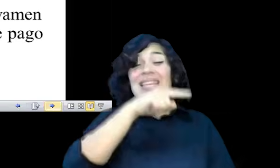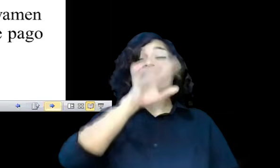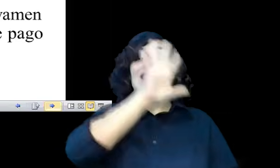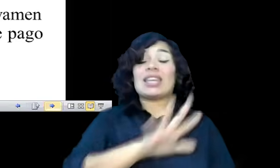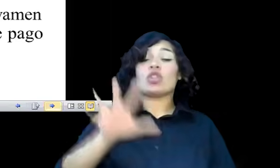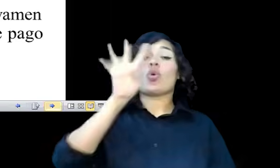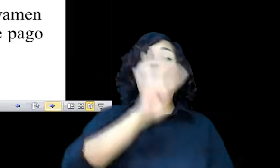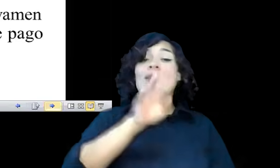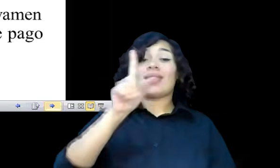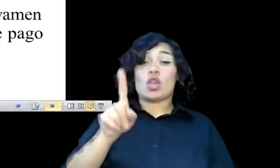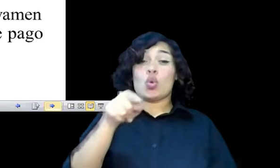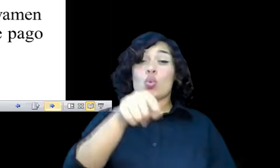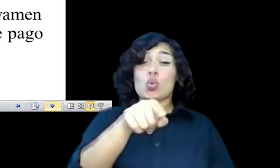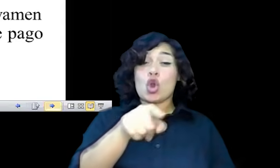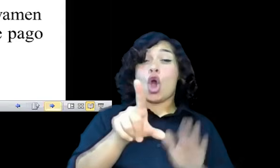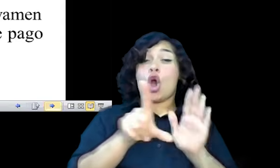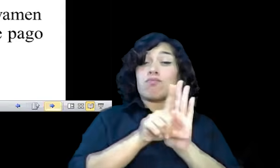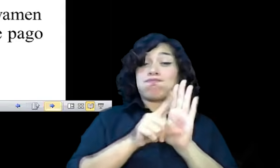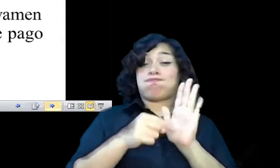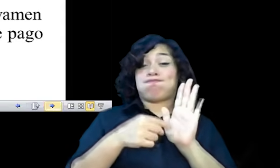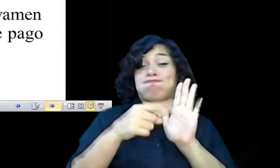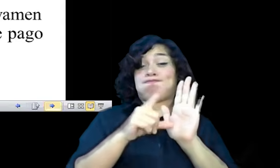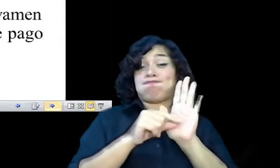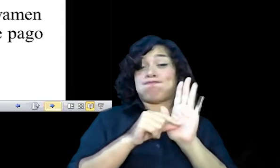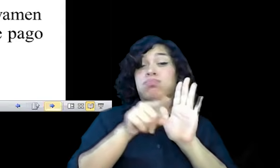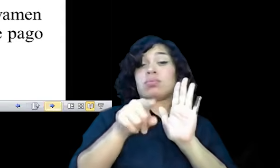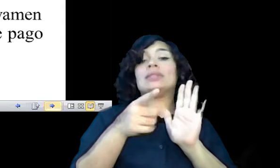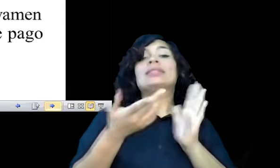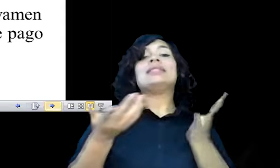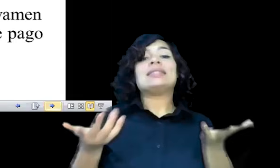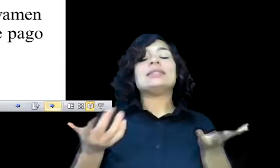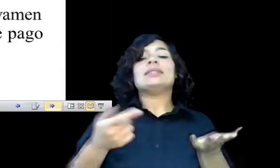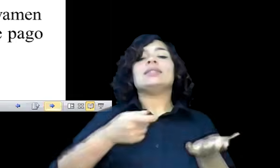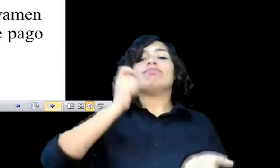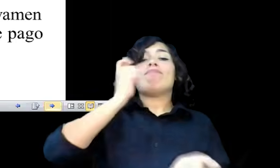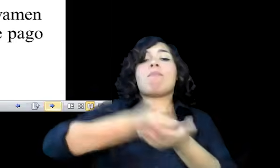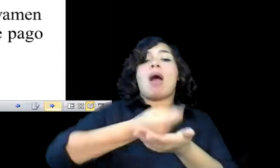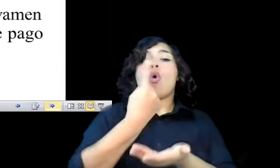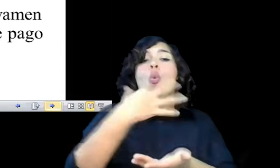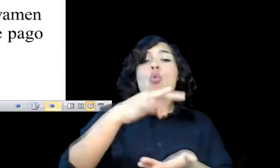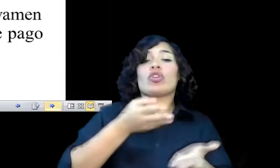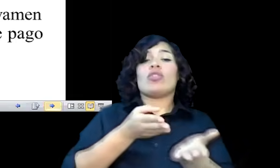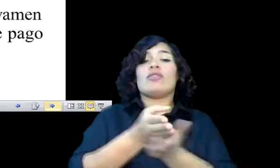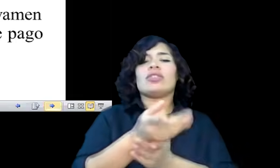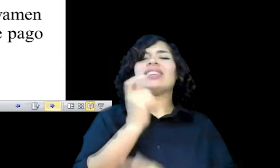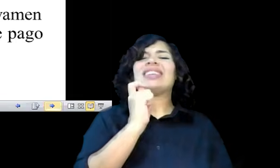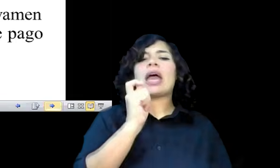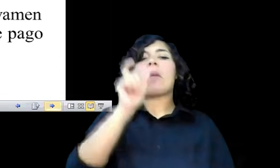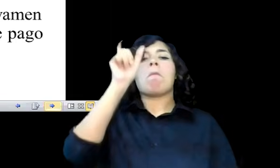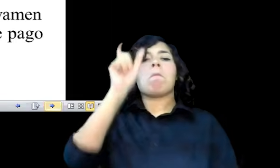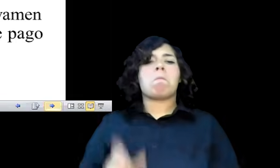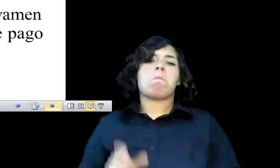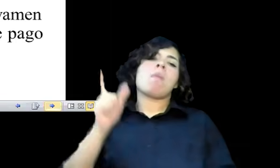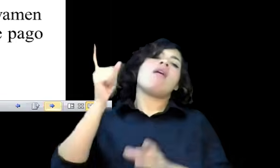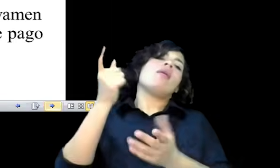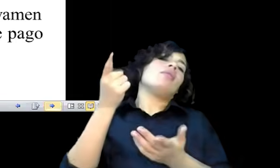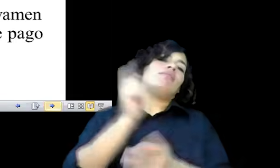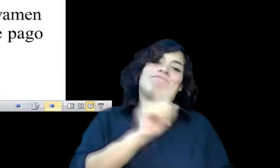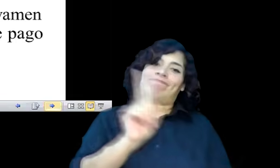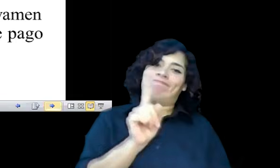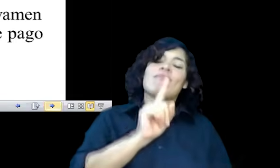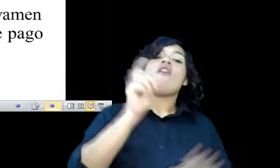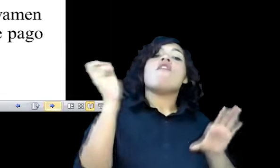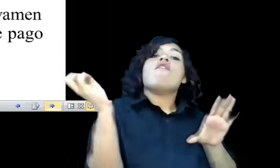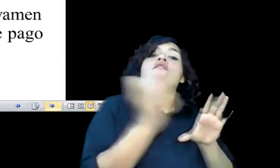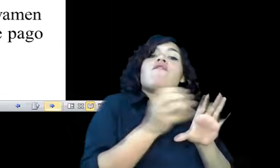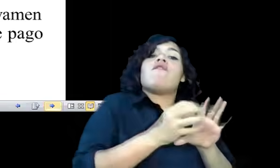27.541, quien va a ingresar el tributo con carácter de pago único y definitivo va a ser el fiduciario. Y lo va a hacer